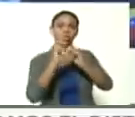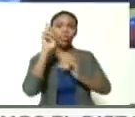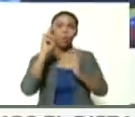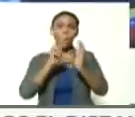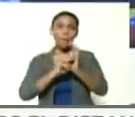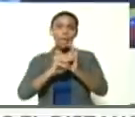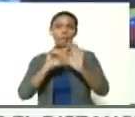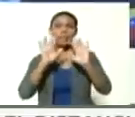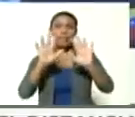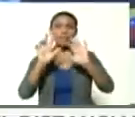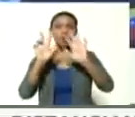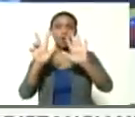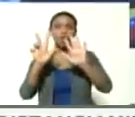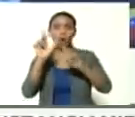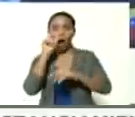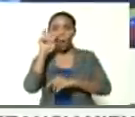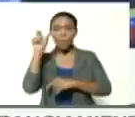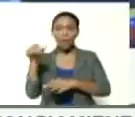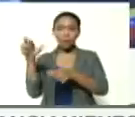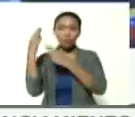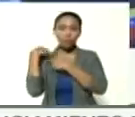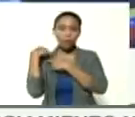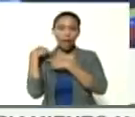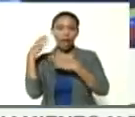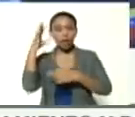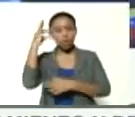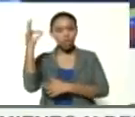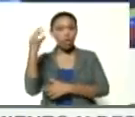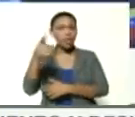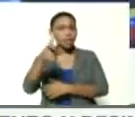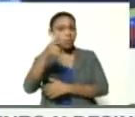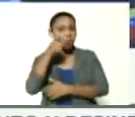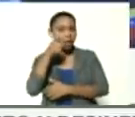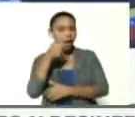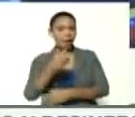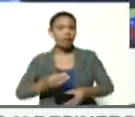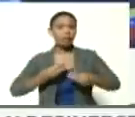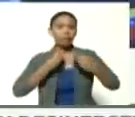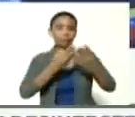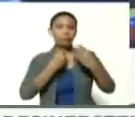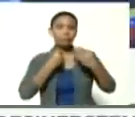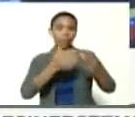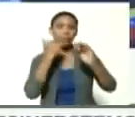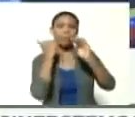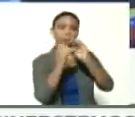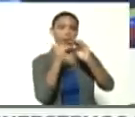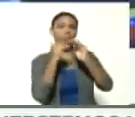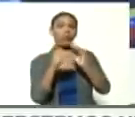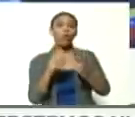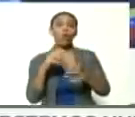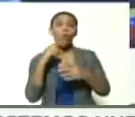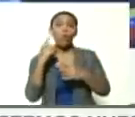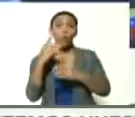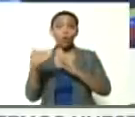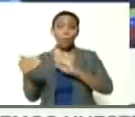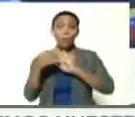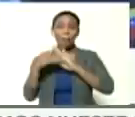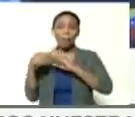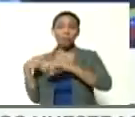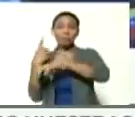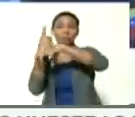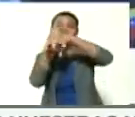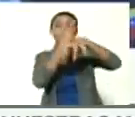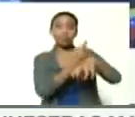2018 a Antonio Guterres y al Consejo de Seguridad, cuando el atentado con los drones, cuando la operación